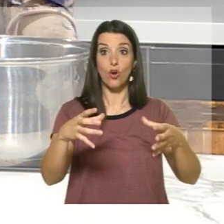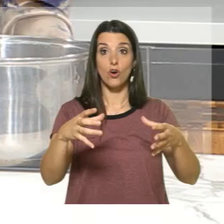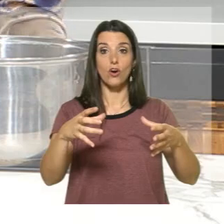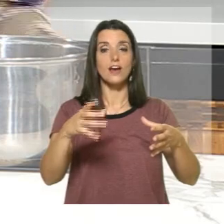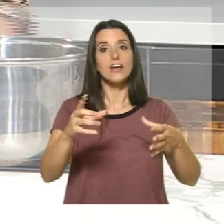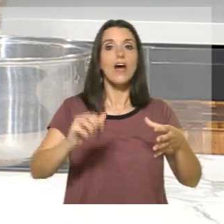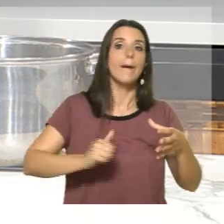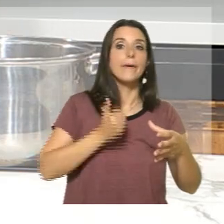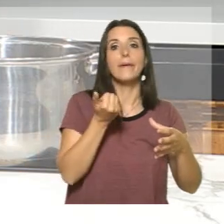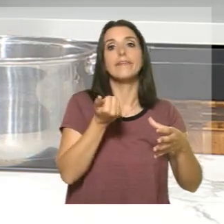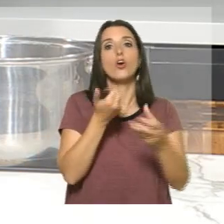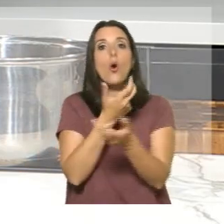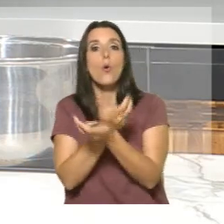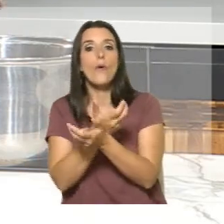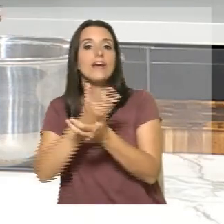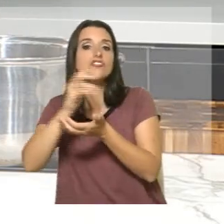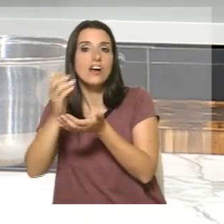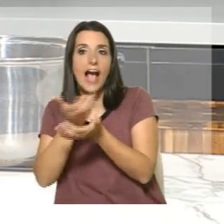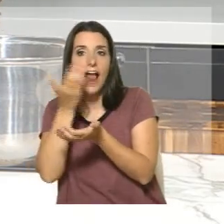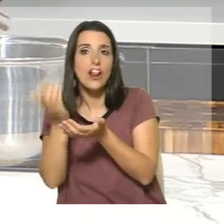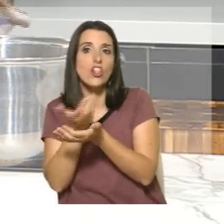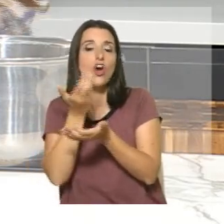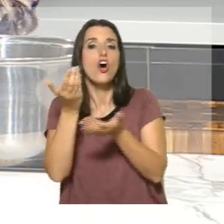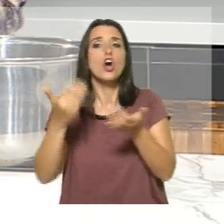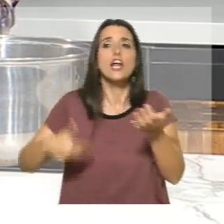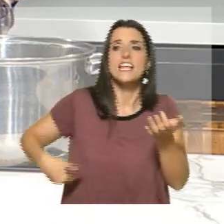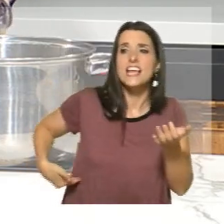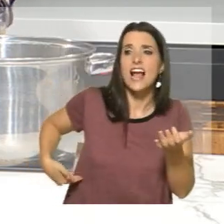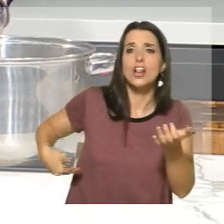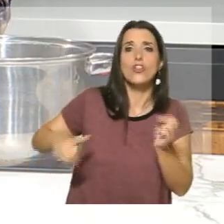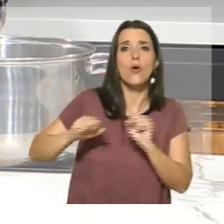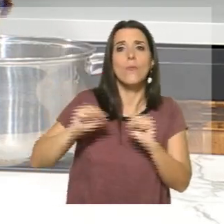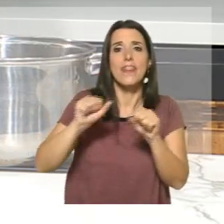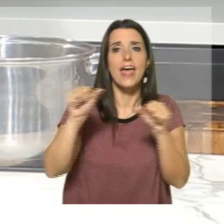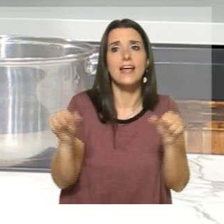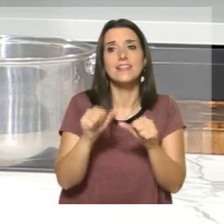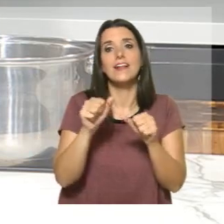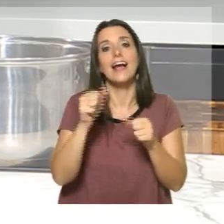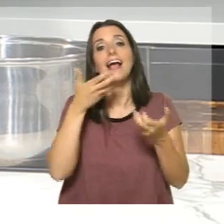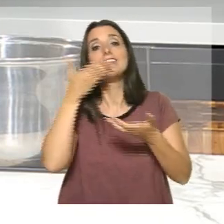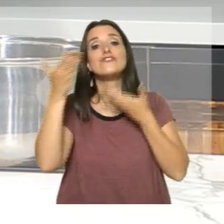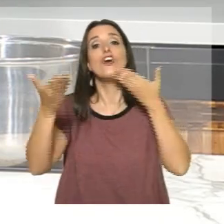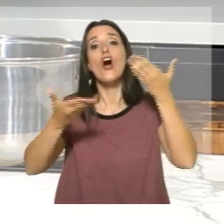haces un buen caldo, con el hígado que viene también lo aprovechás para hacer algún relleno.